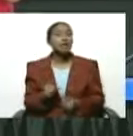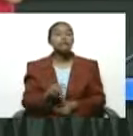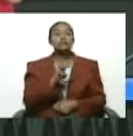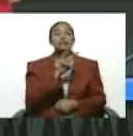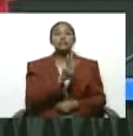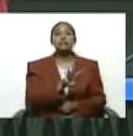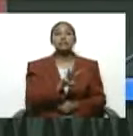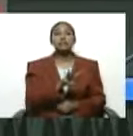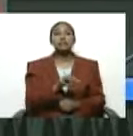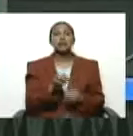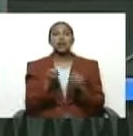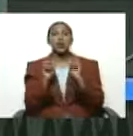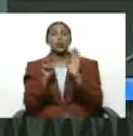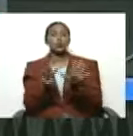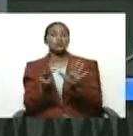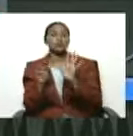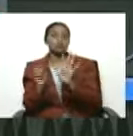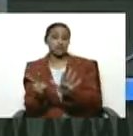387.